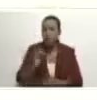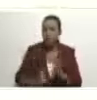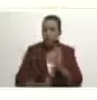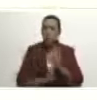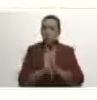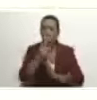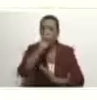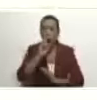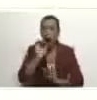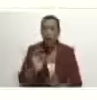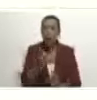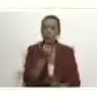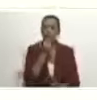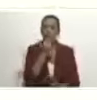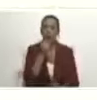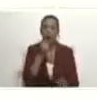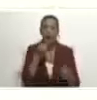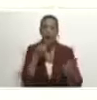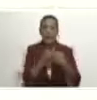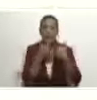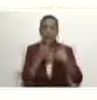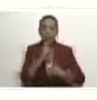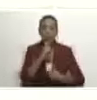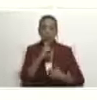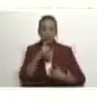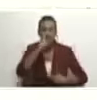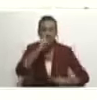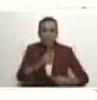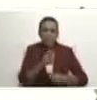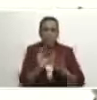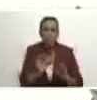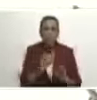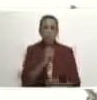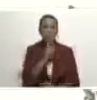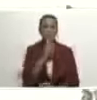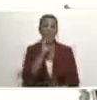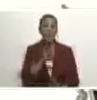los años de mayor dificultad que se conocen